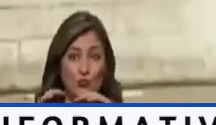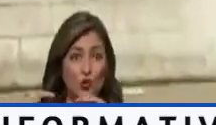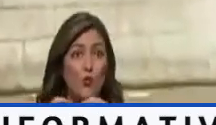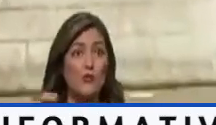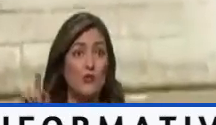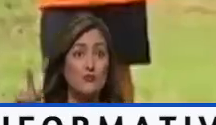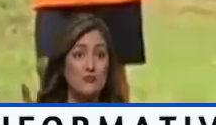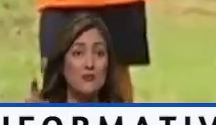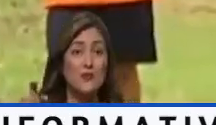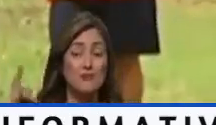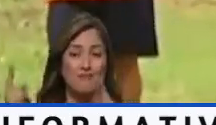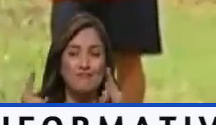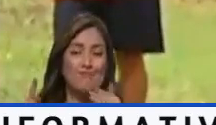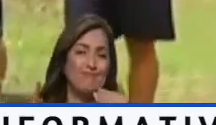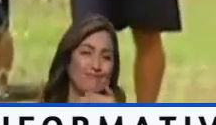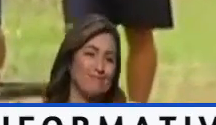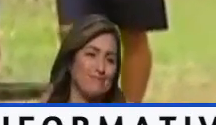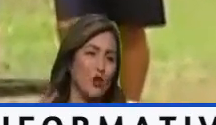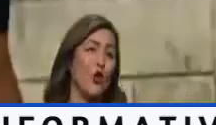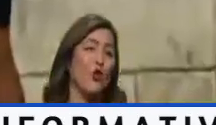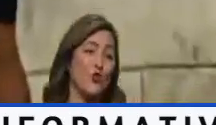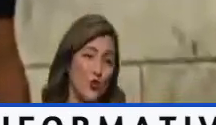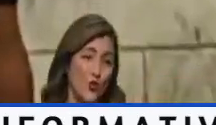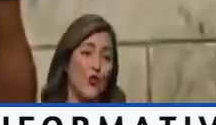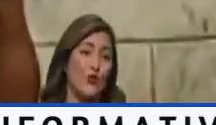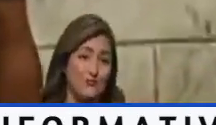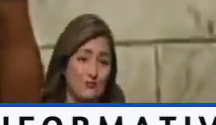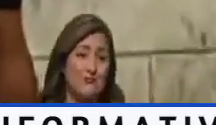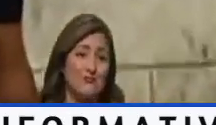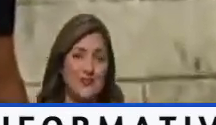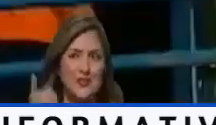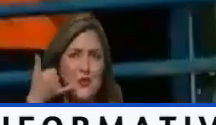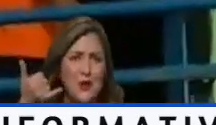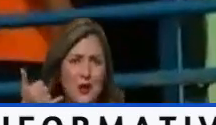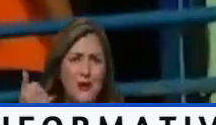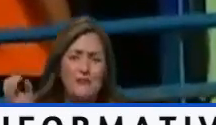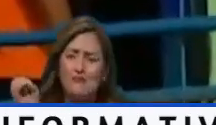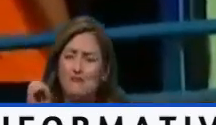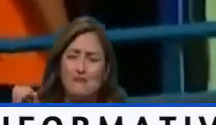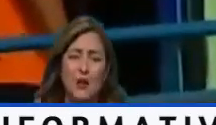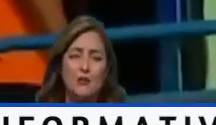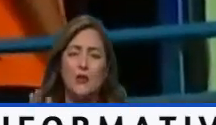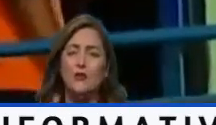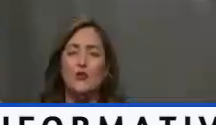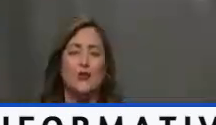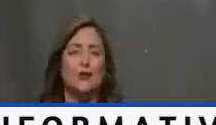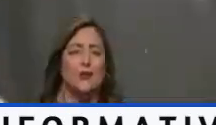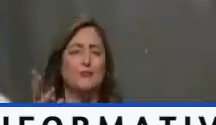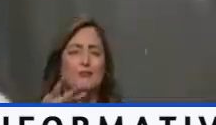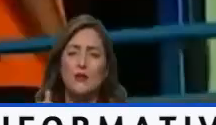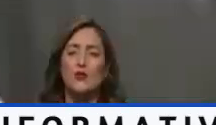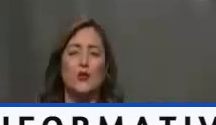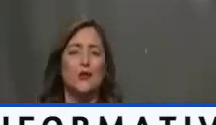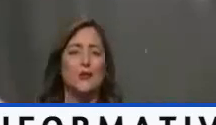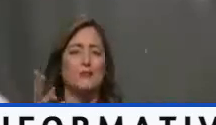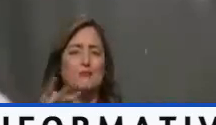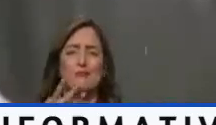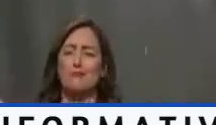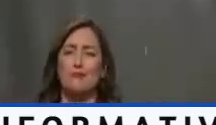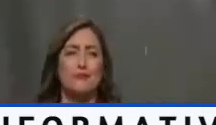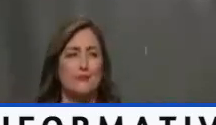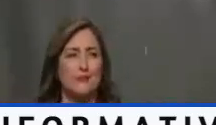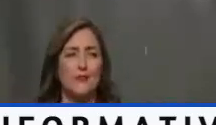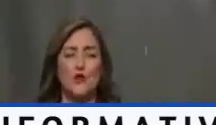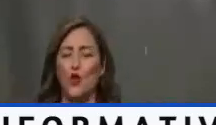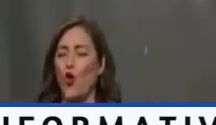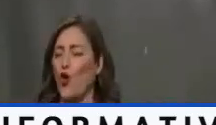comunicación debe estar extremadamente controlada. Ni de broma celulares o acceso libre a internet. Todo de eso tiene